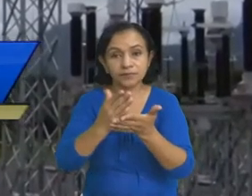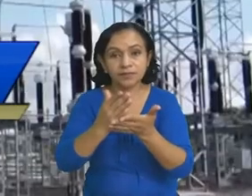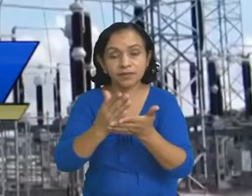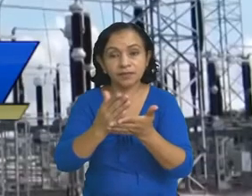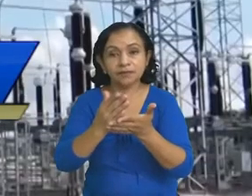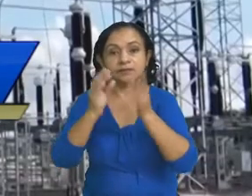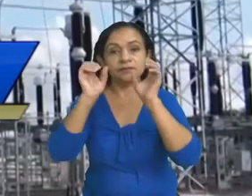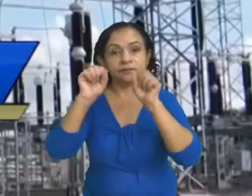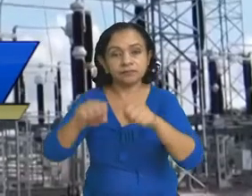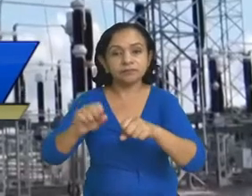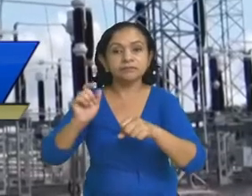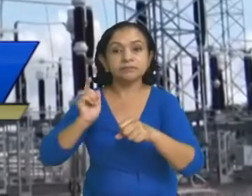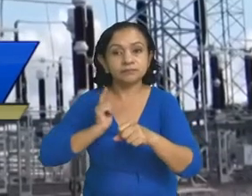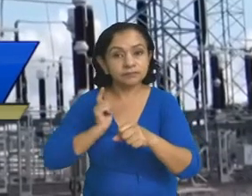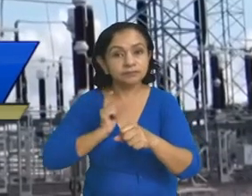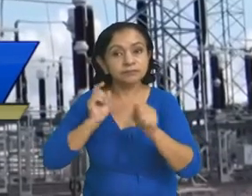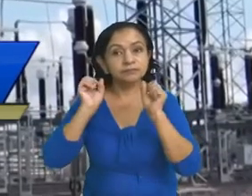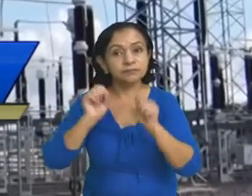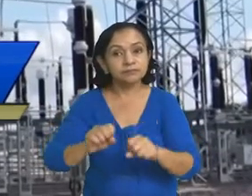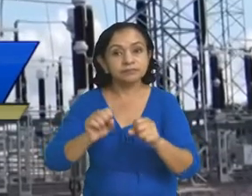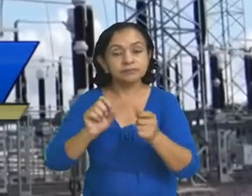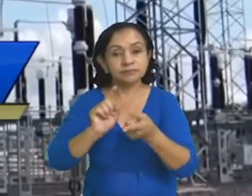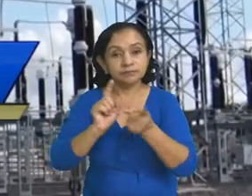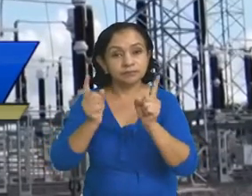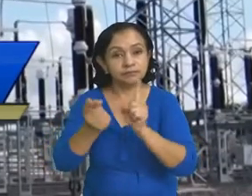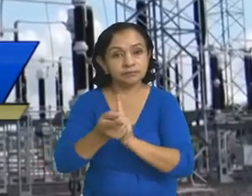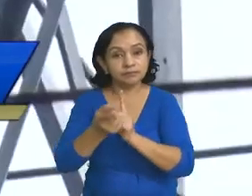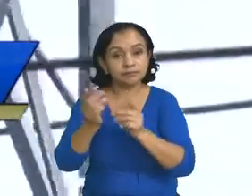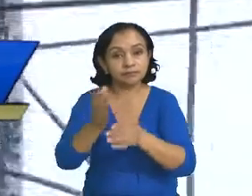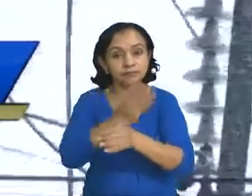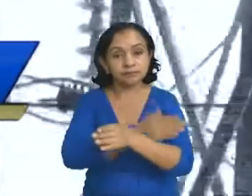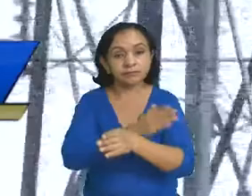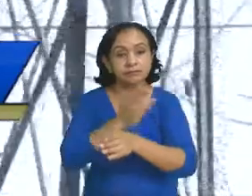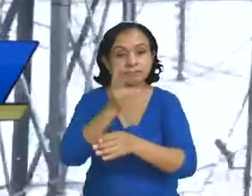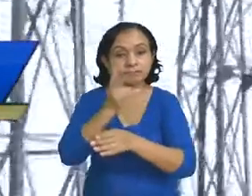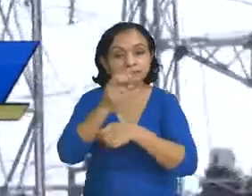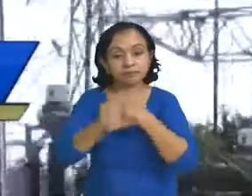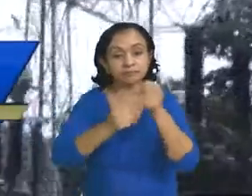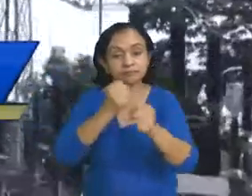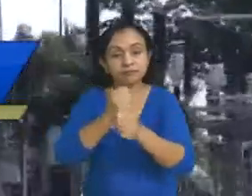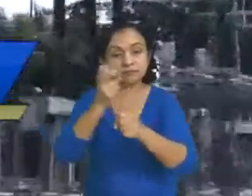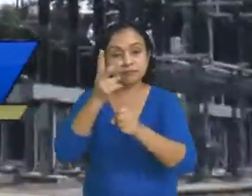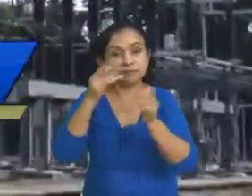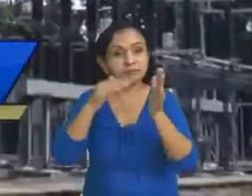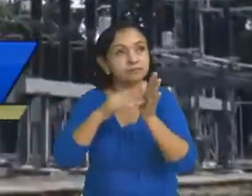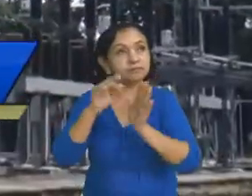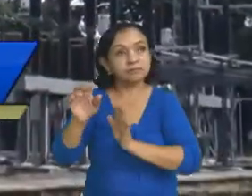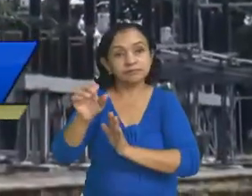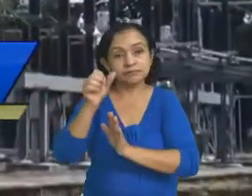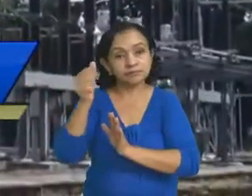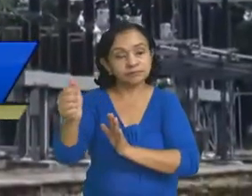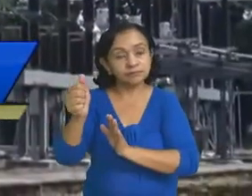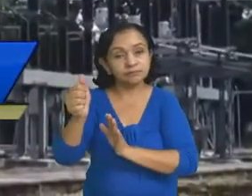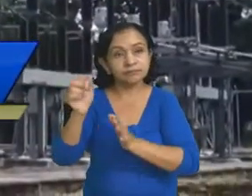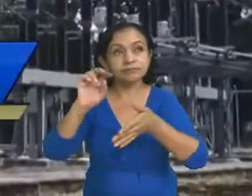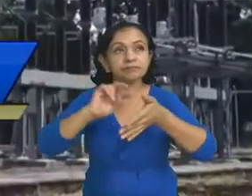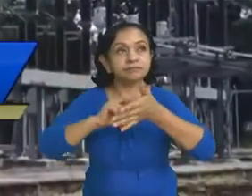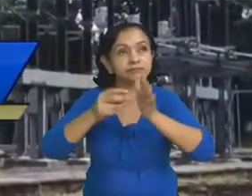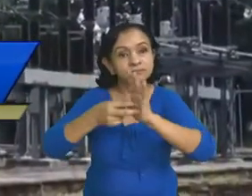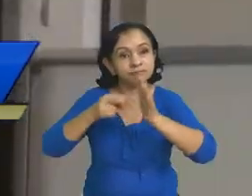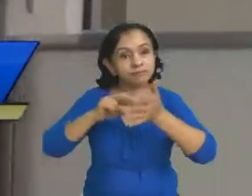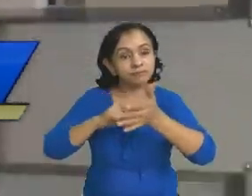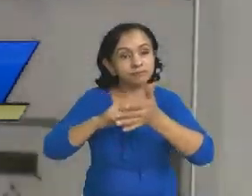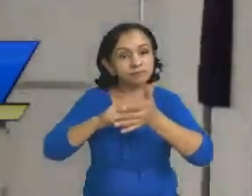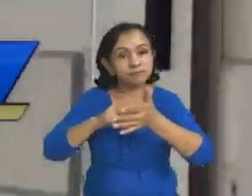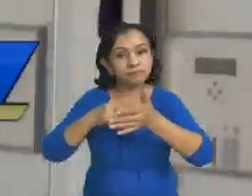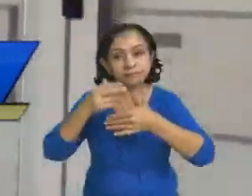la capacidad de la transformación que teníamos en el año 2006. Sí, sí. Eso significa que si quiere